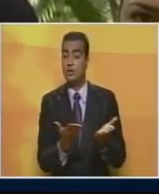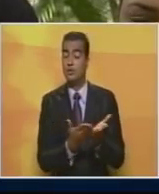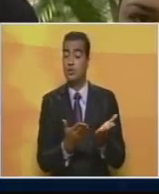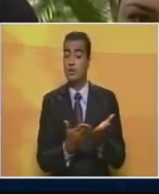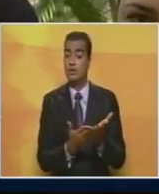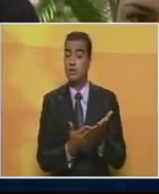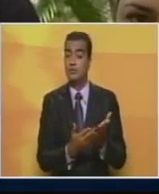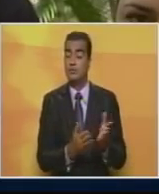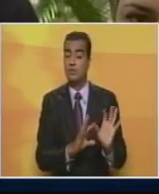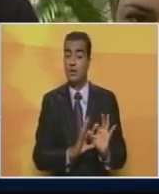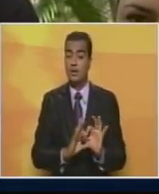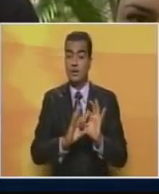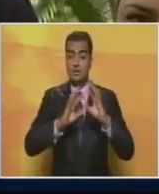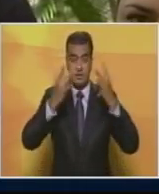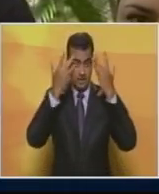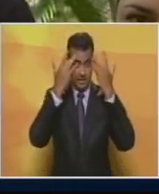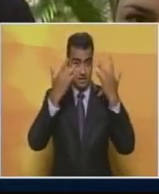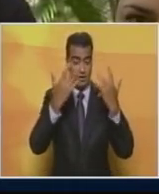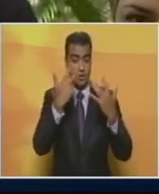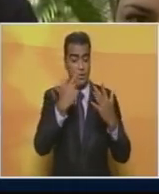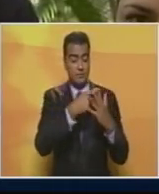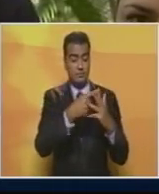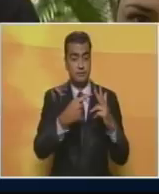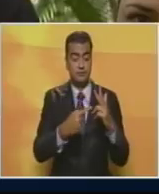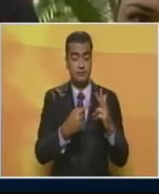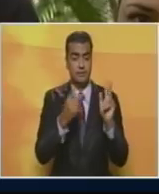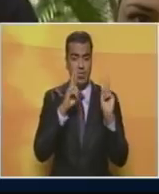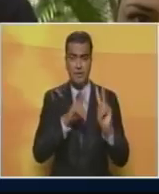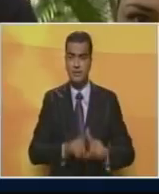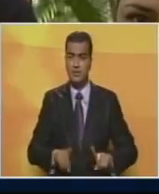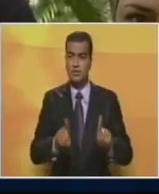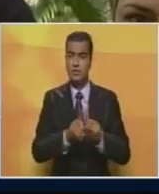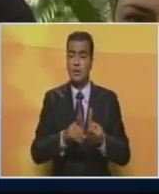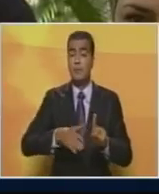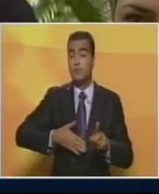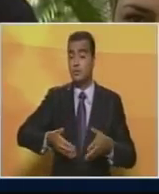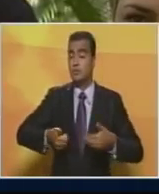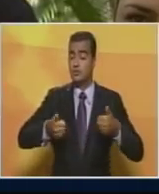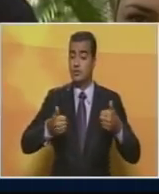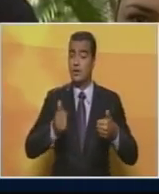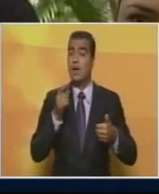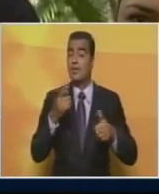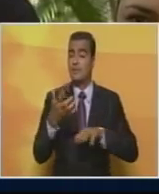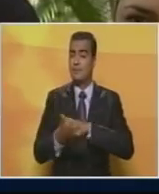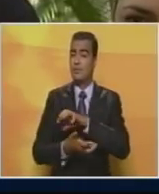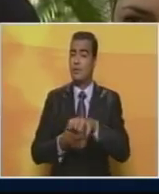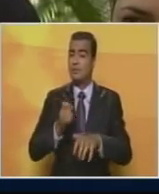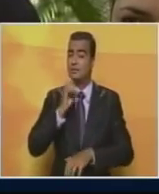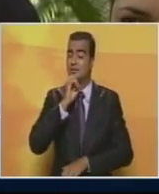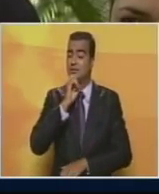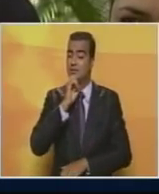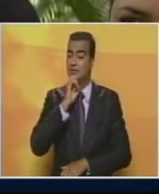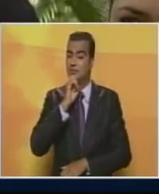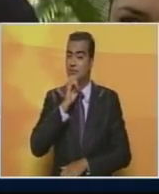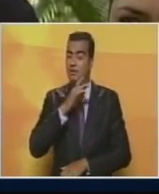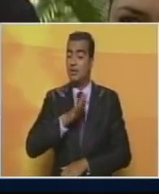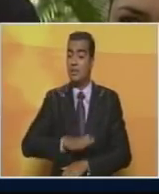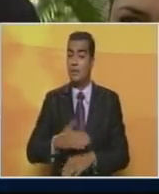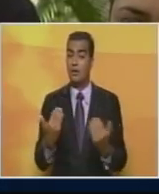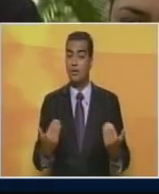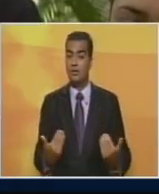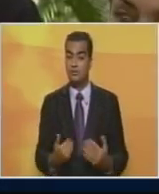una alianza estratégica y entre los tres plantear situaciones de posibles soluciones a esta grave crisis en la que estamos